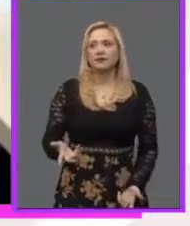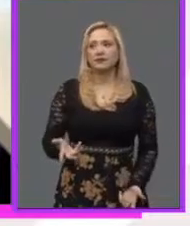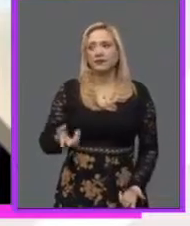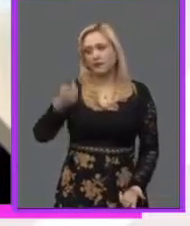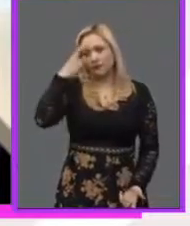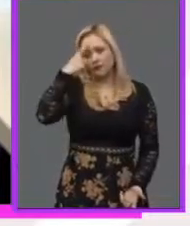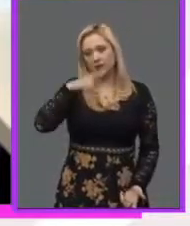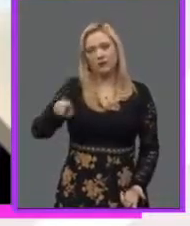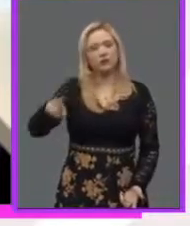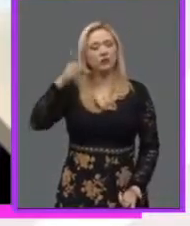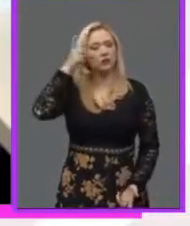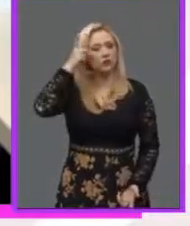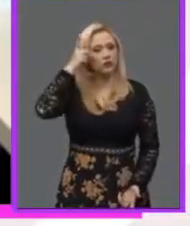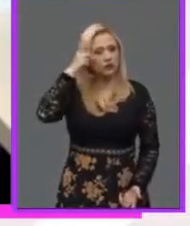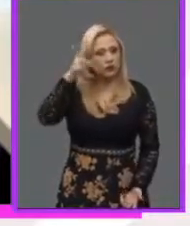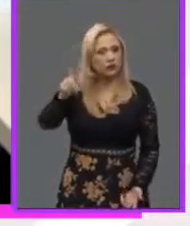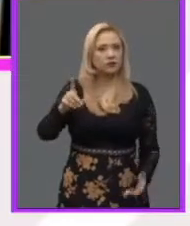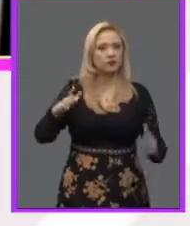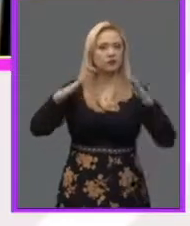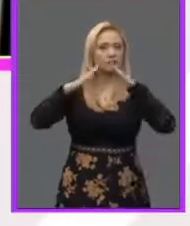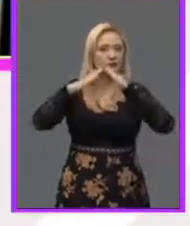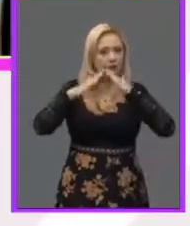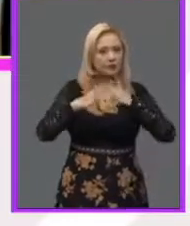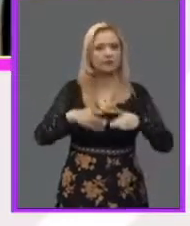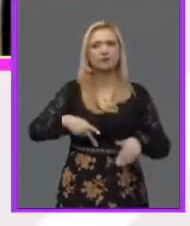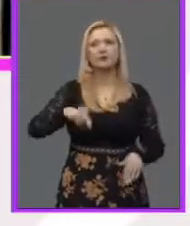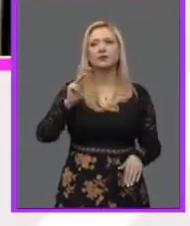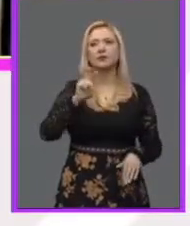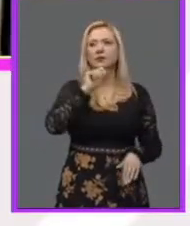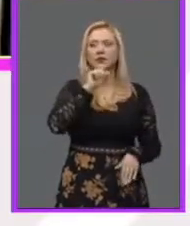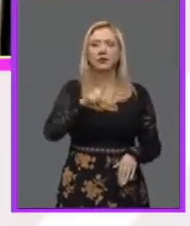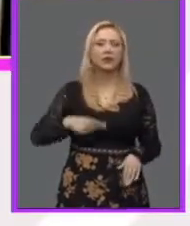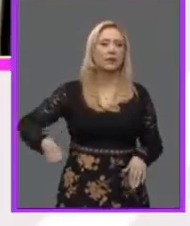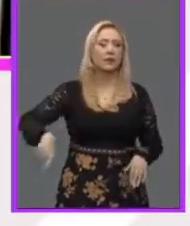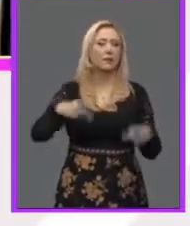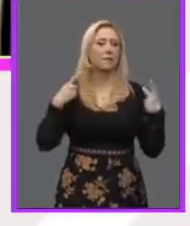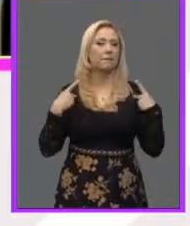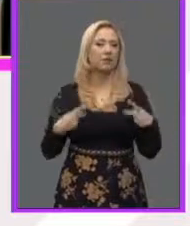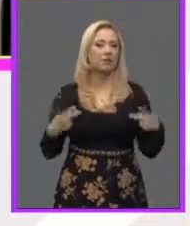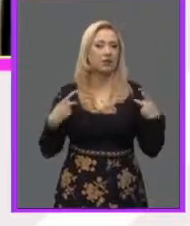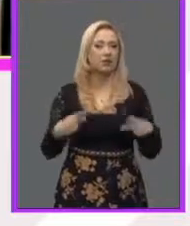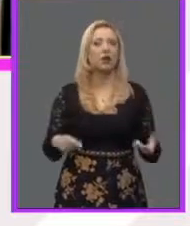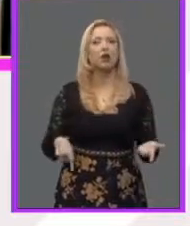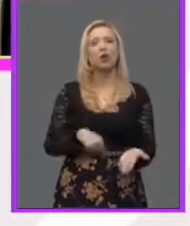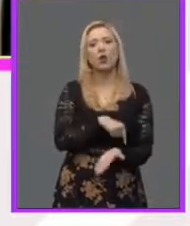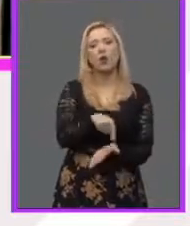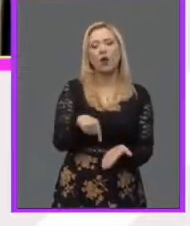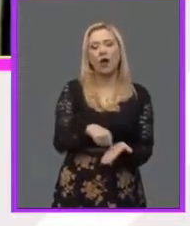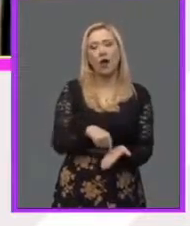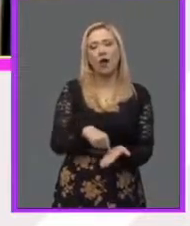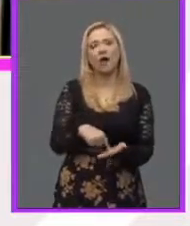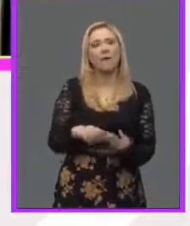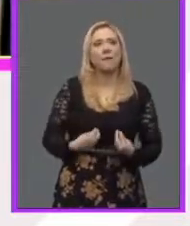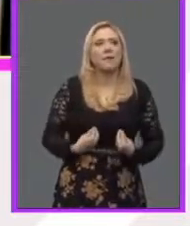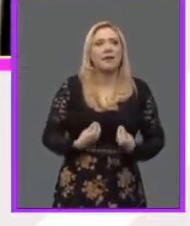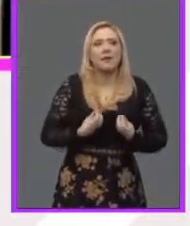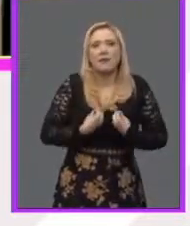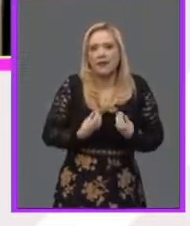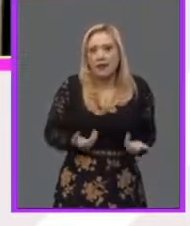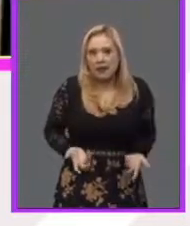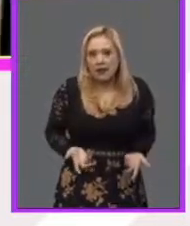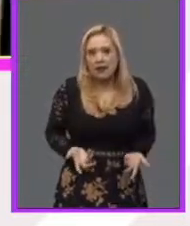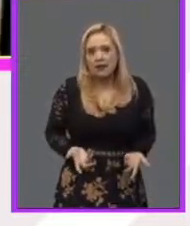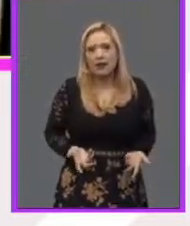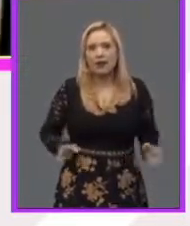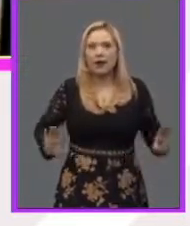es en sí el garantizar que tengas una propiedad inmobiliaria, sino garantizar que las personas tengamos un espacio en el cual habitar